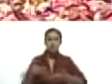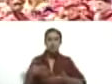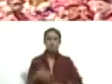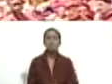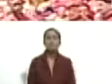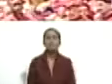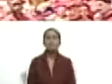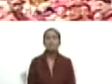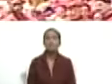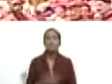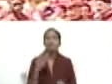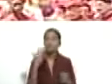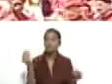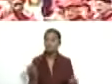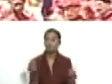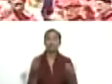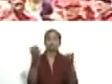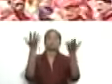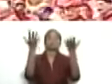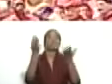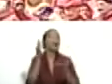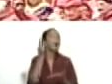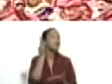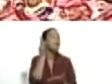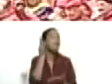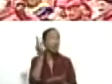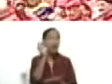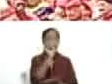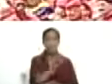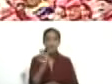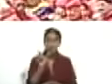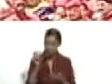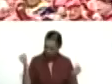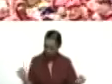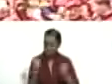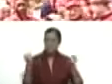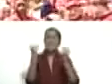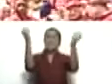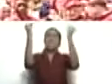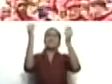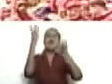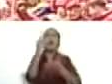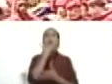¡Que vivan las mujeres! ¡Que viva la juventud!